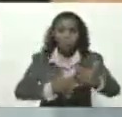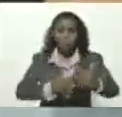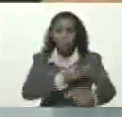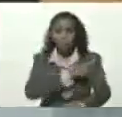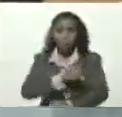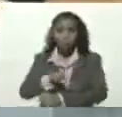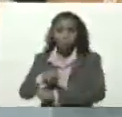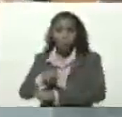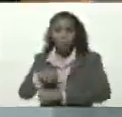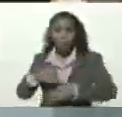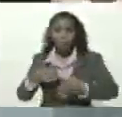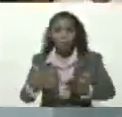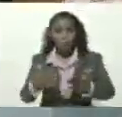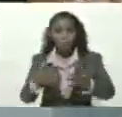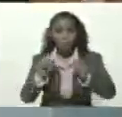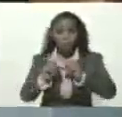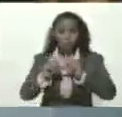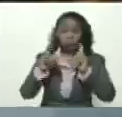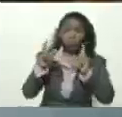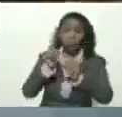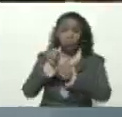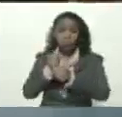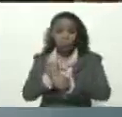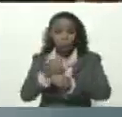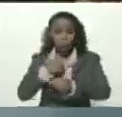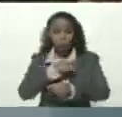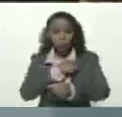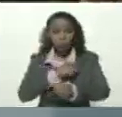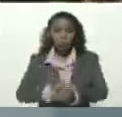con las expectativas que teníamos.